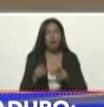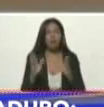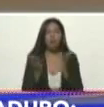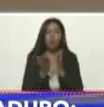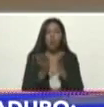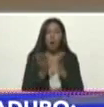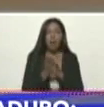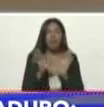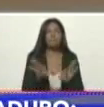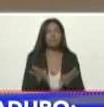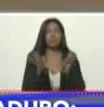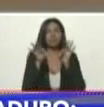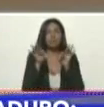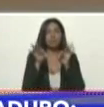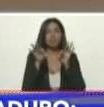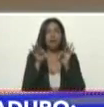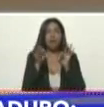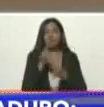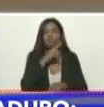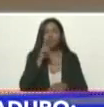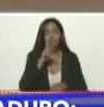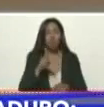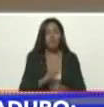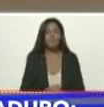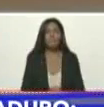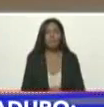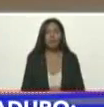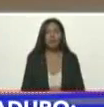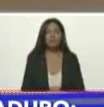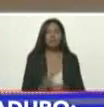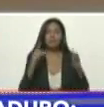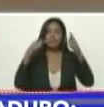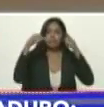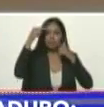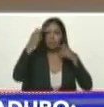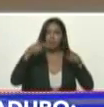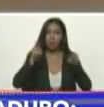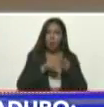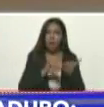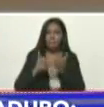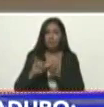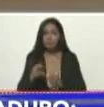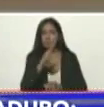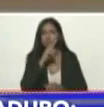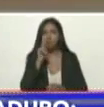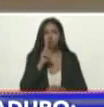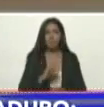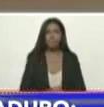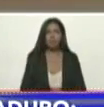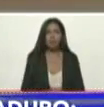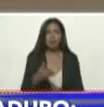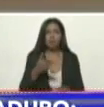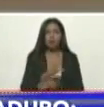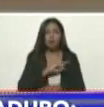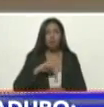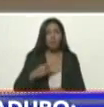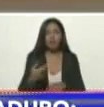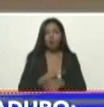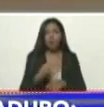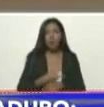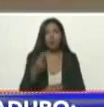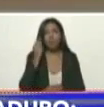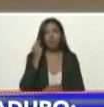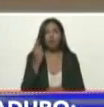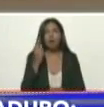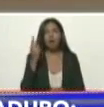educativa especial que lleva el nombre de Hugo Rafael Chávez Frías. Allá está nuestra gobernadora